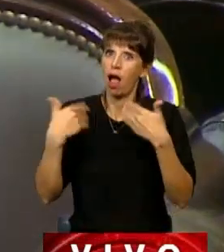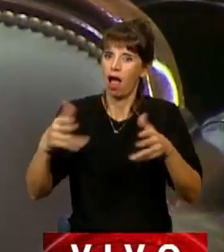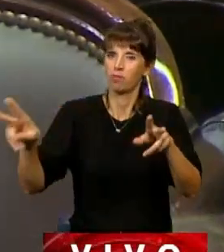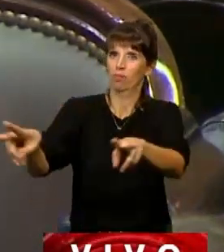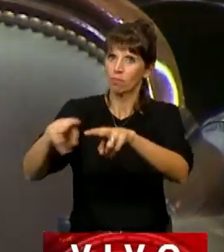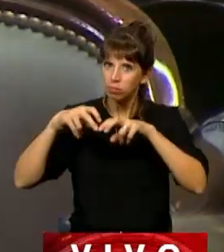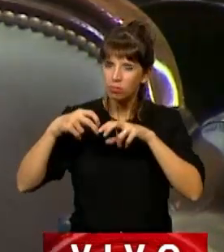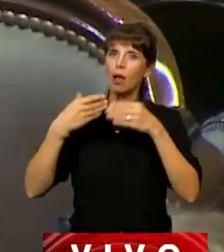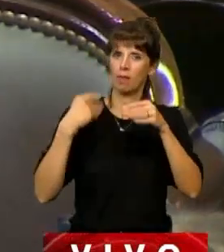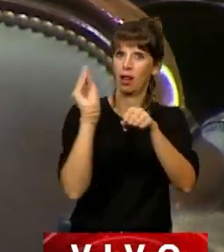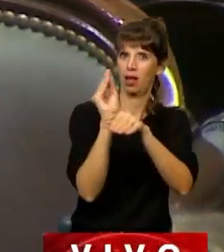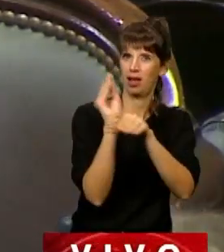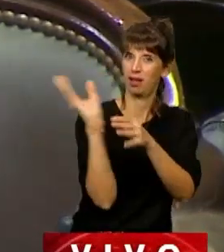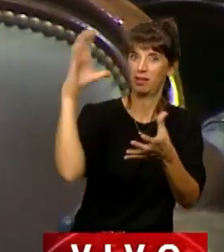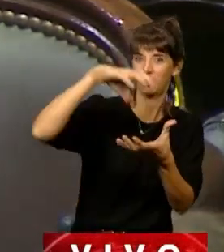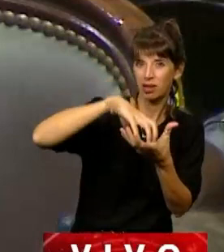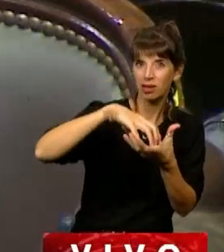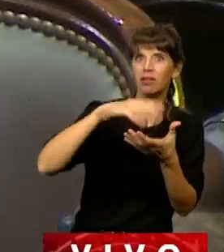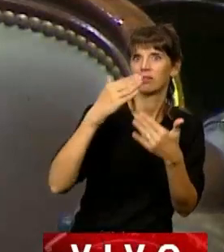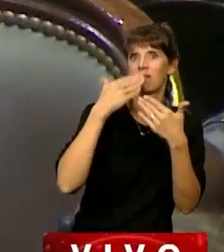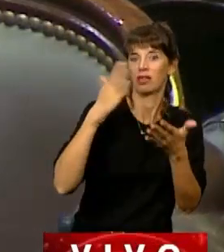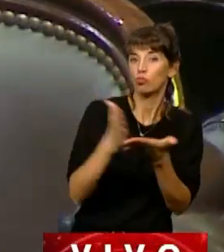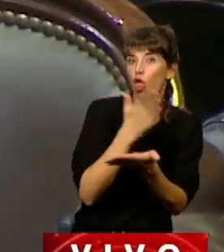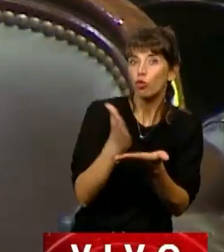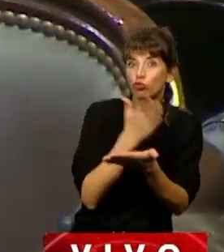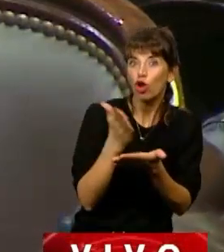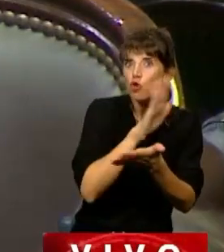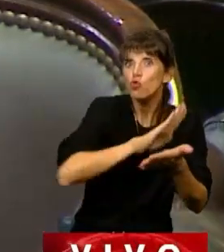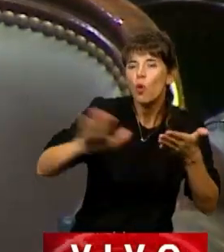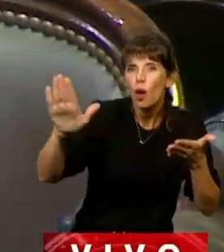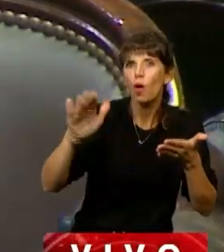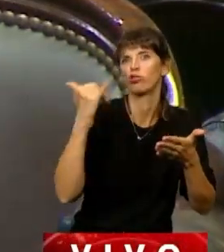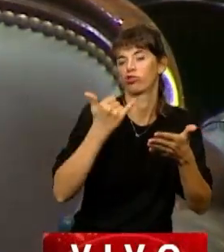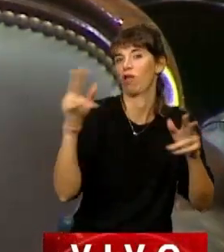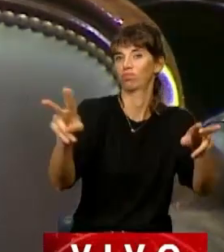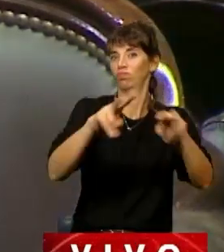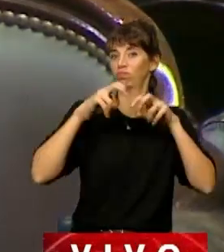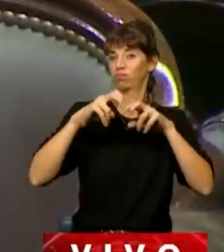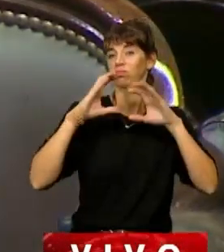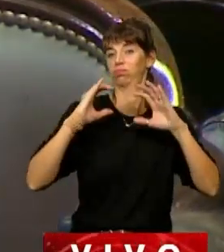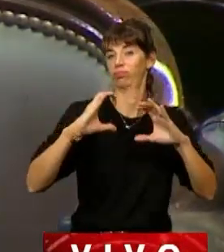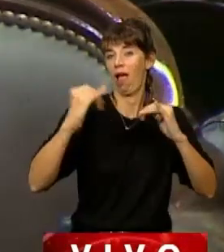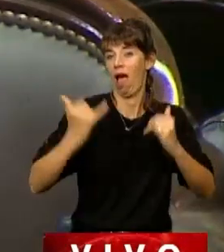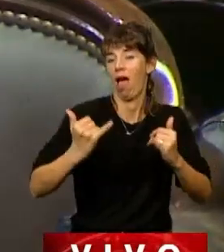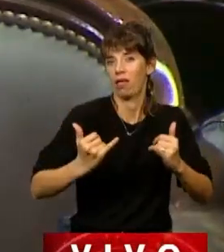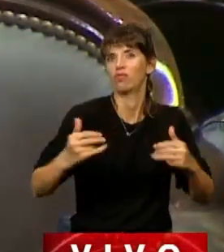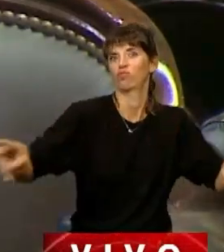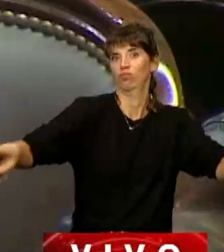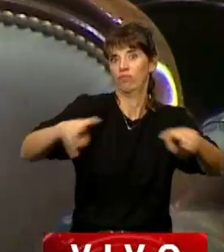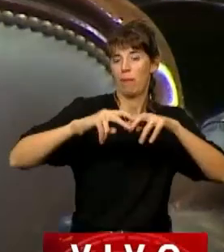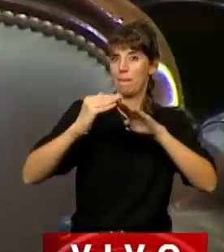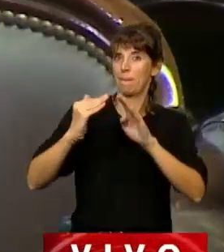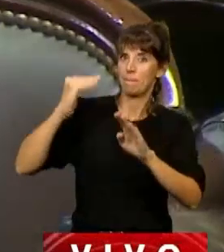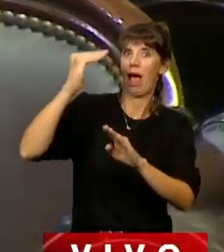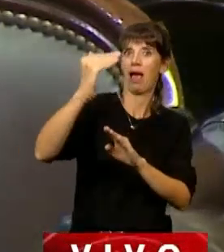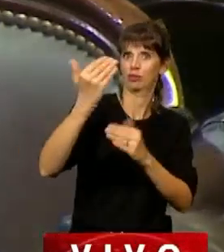agencia, ya con esta nueva actividad productiva la va a tener, porque va a generar mayor recaudación y lo va a poder destinar.